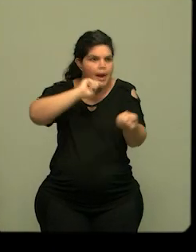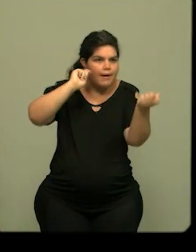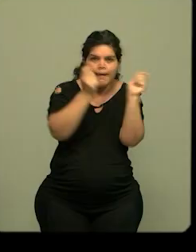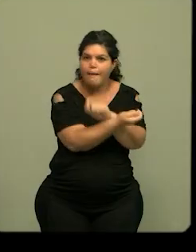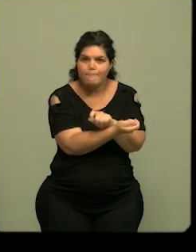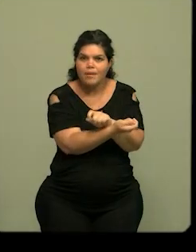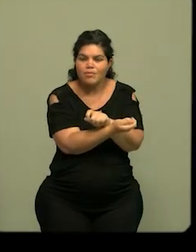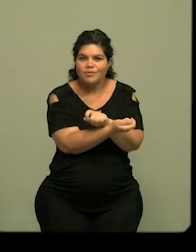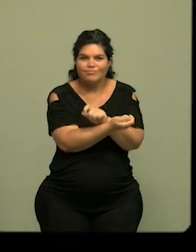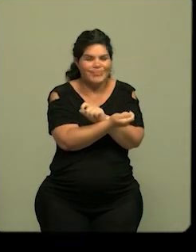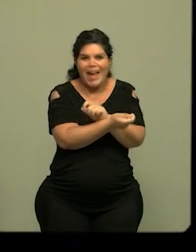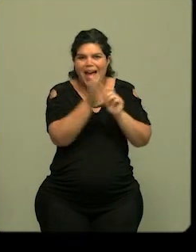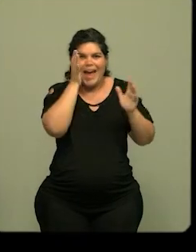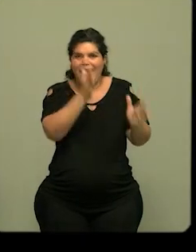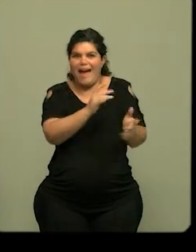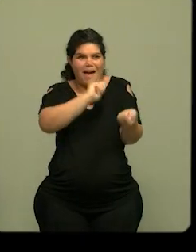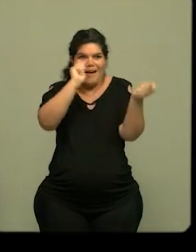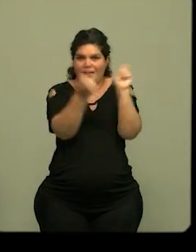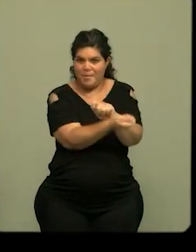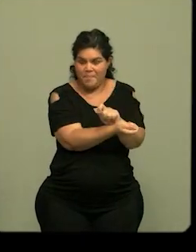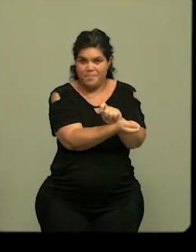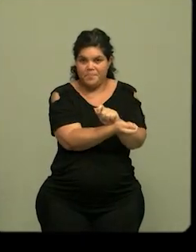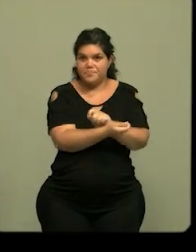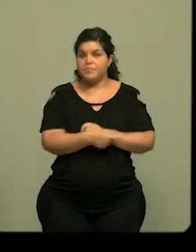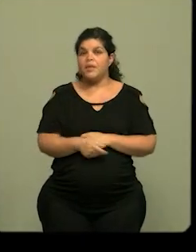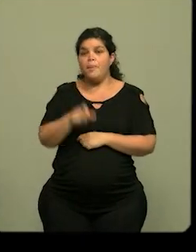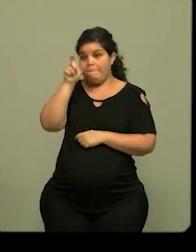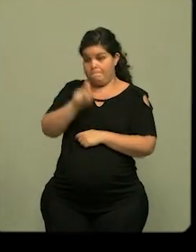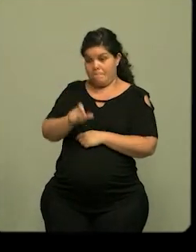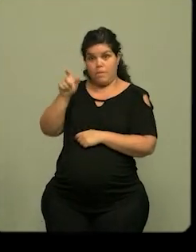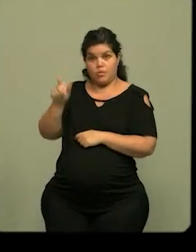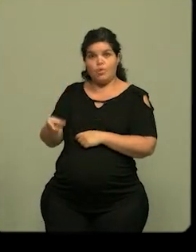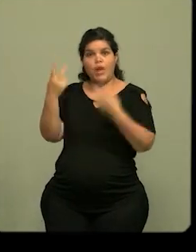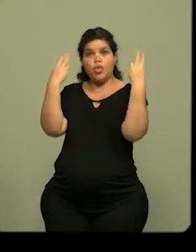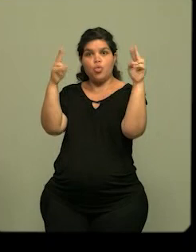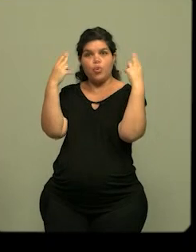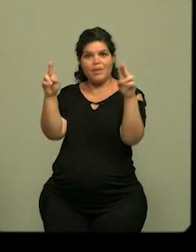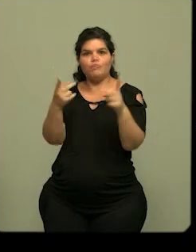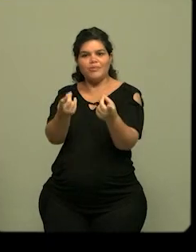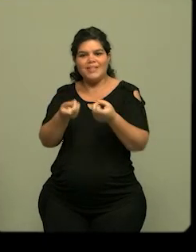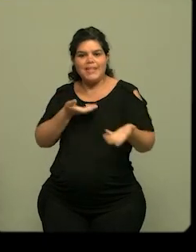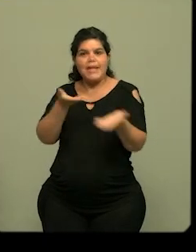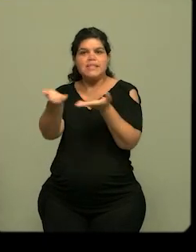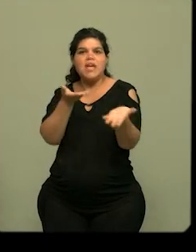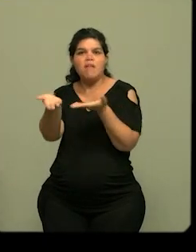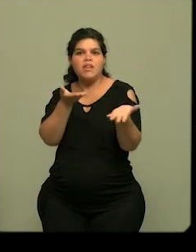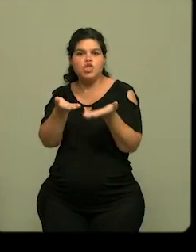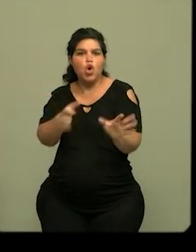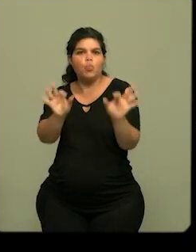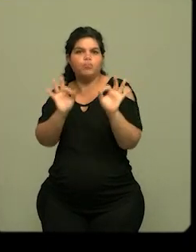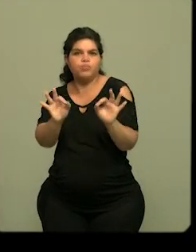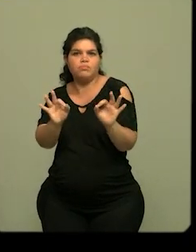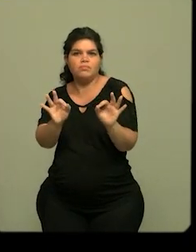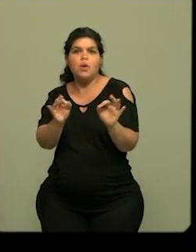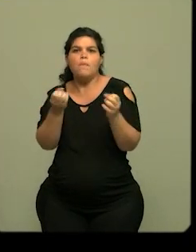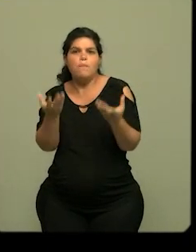gestionan, me imagino que claramente tienen que saber darle, satisfacer a la demanda del turista, pero